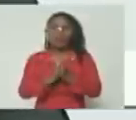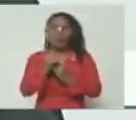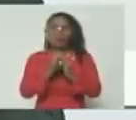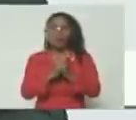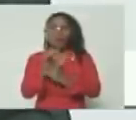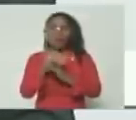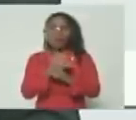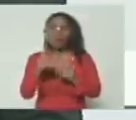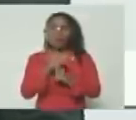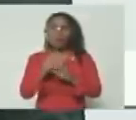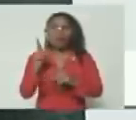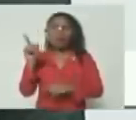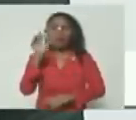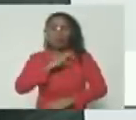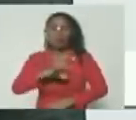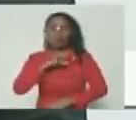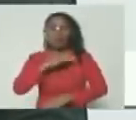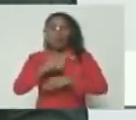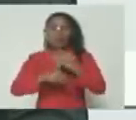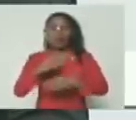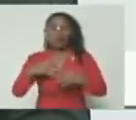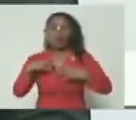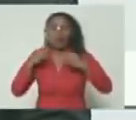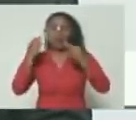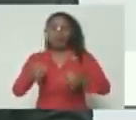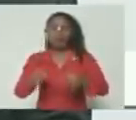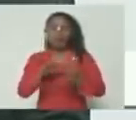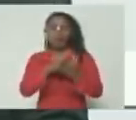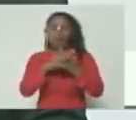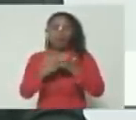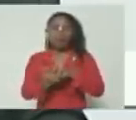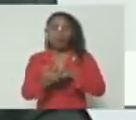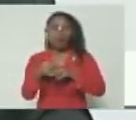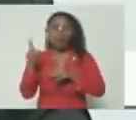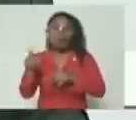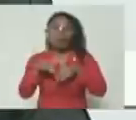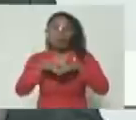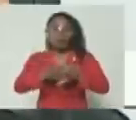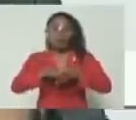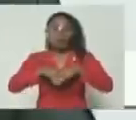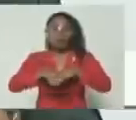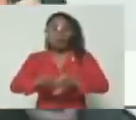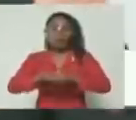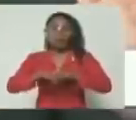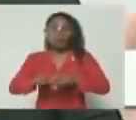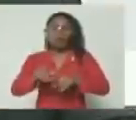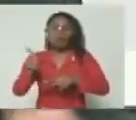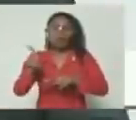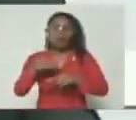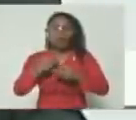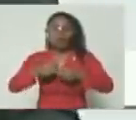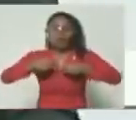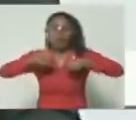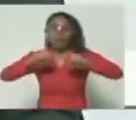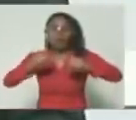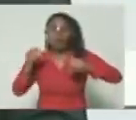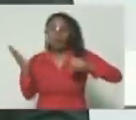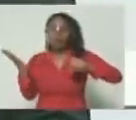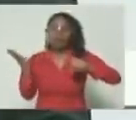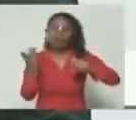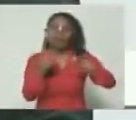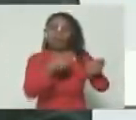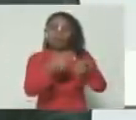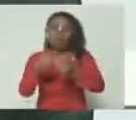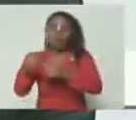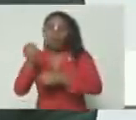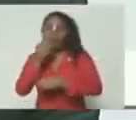medianos, esa señora que hace el uniforme en el barrio, esa señora que sale con su motico a repartir comida, sea